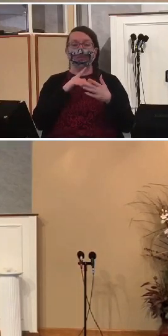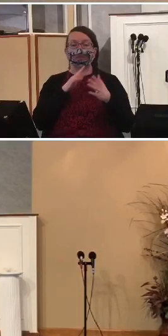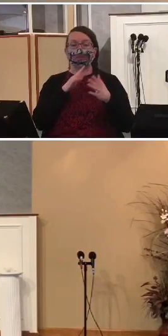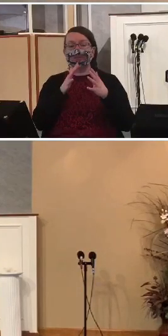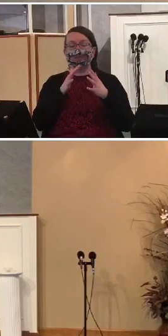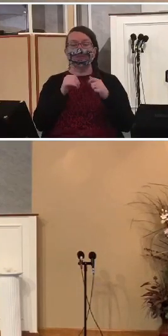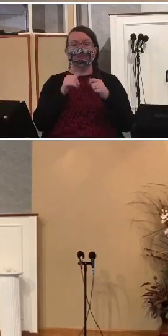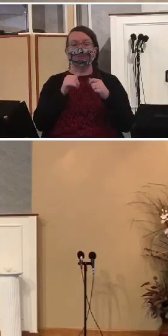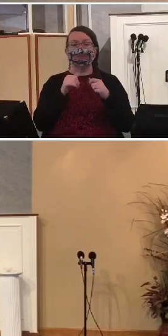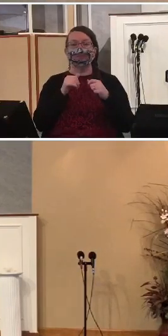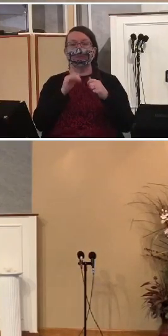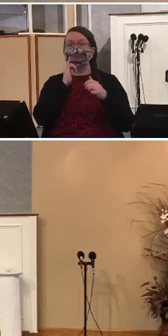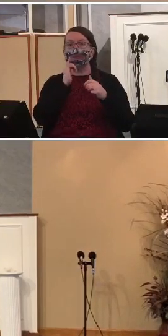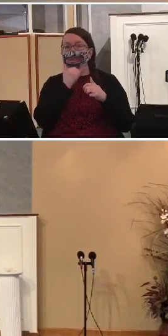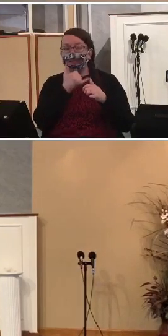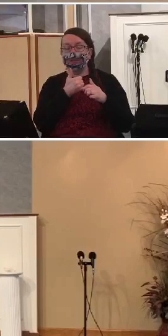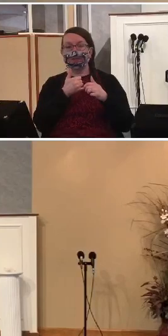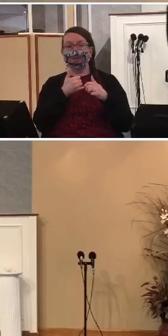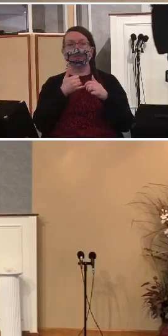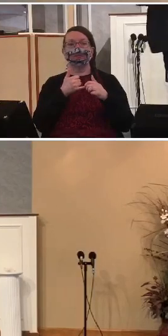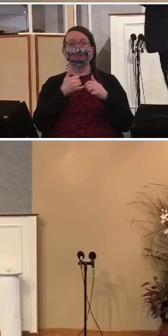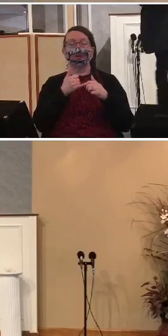fue.